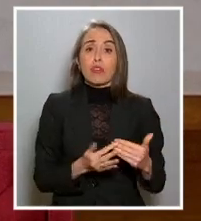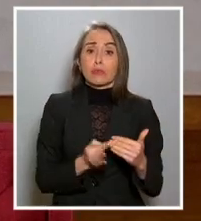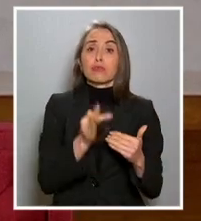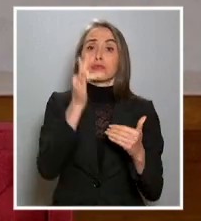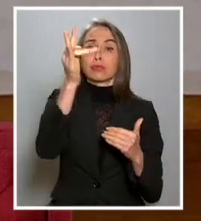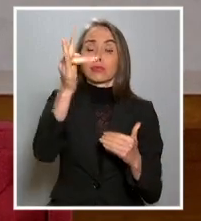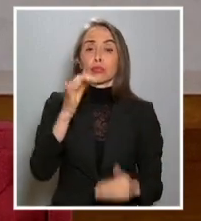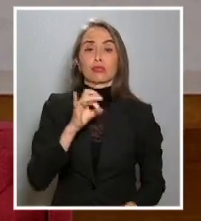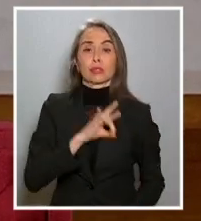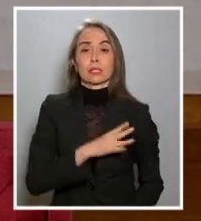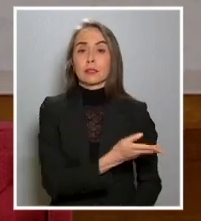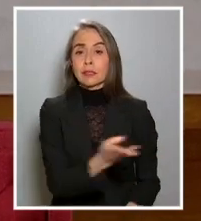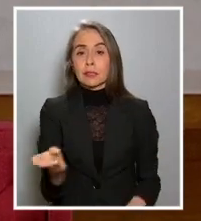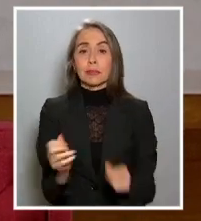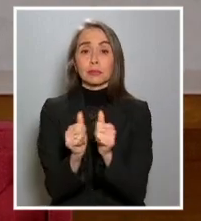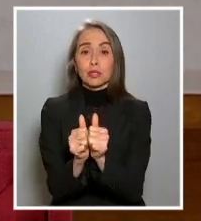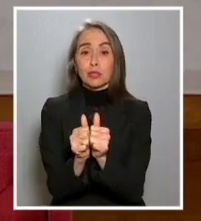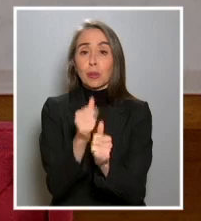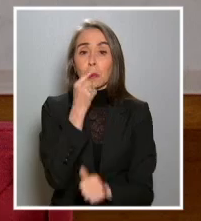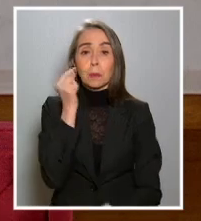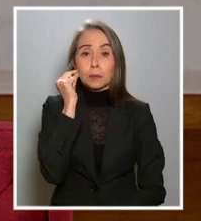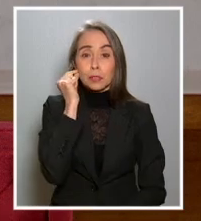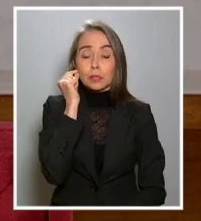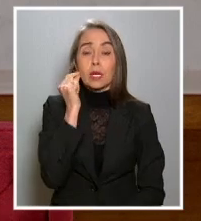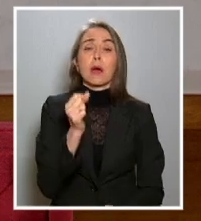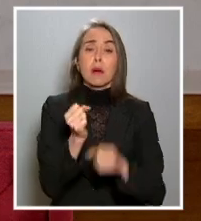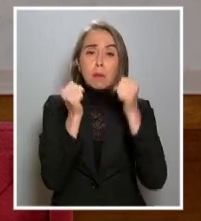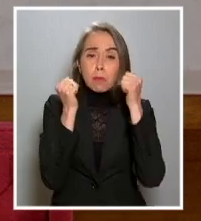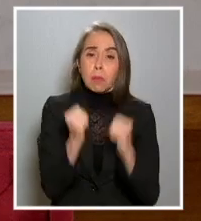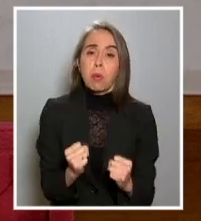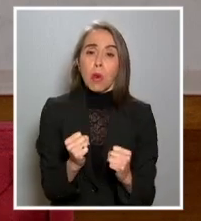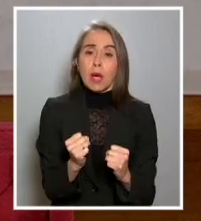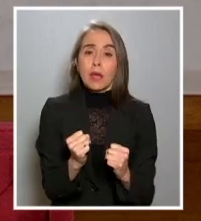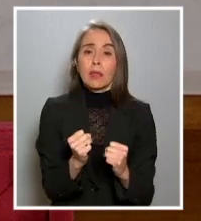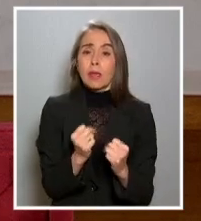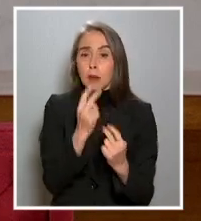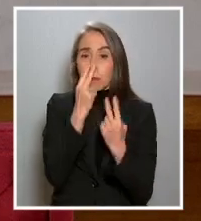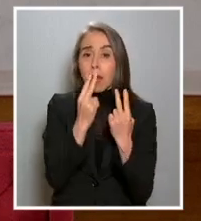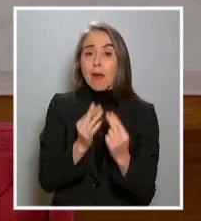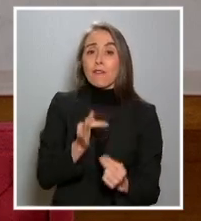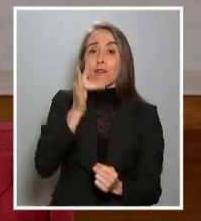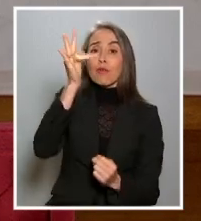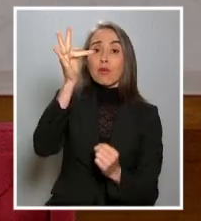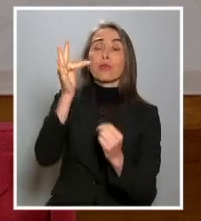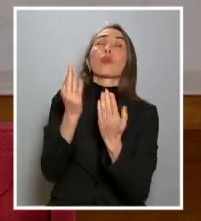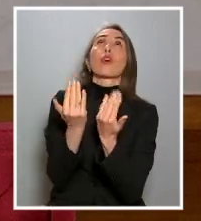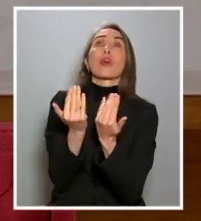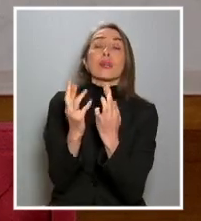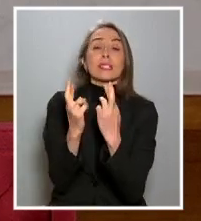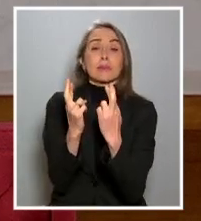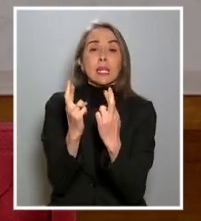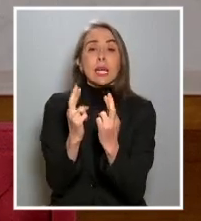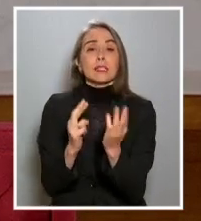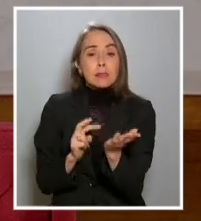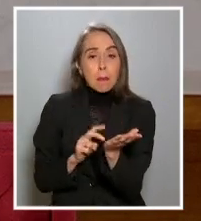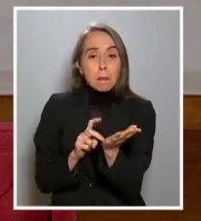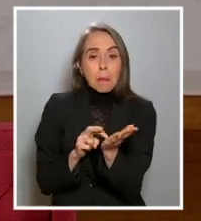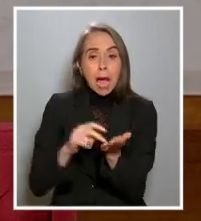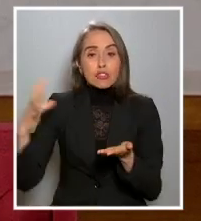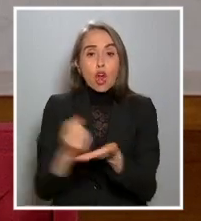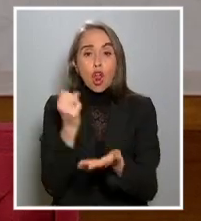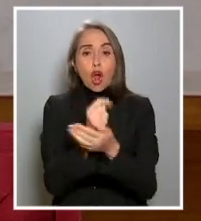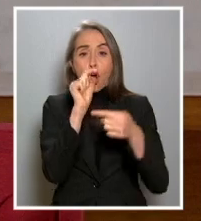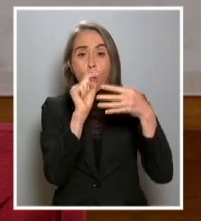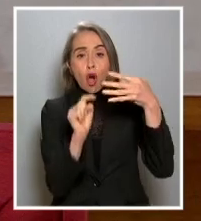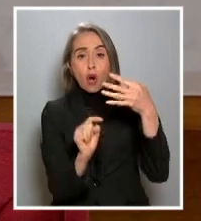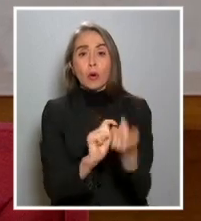Chile, estimados y estimadas, tiene todo el potencial para ver con esperanza el futuro y materializar paso a paso aquellos cambios